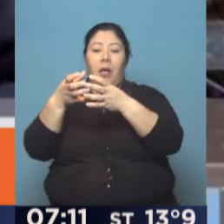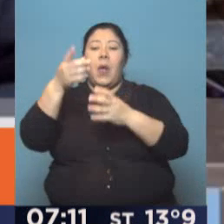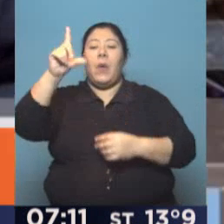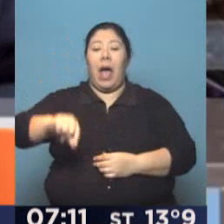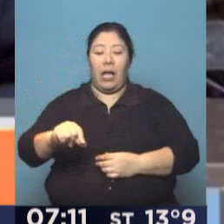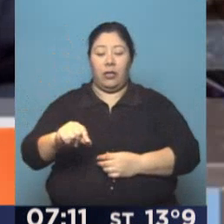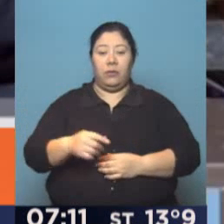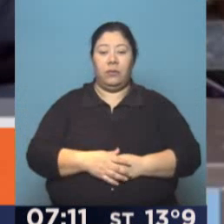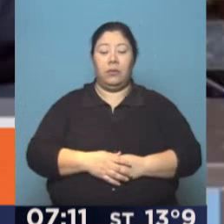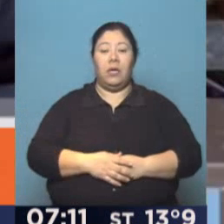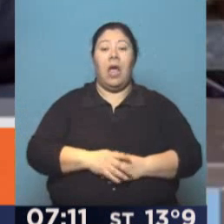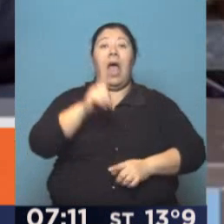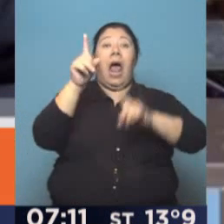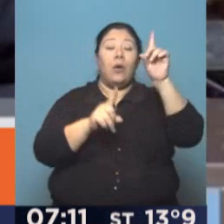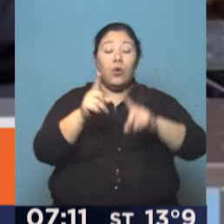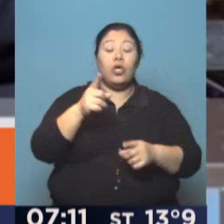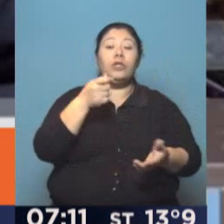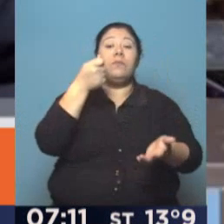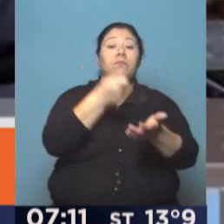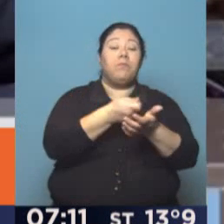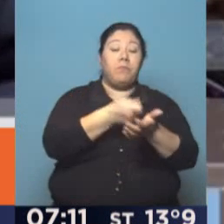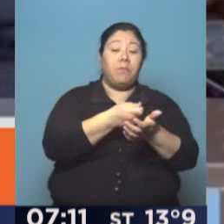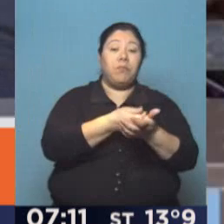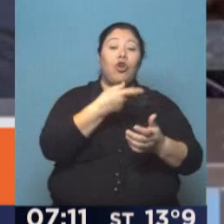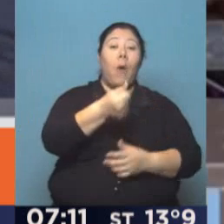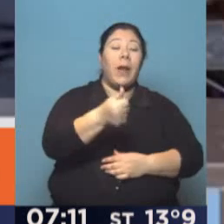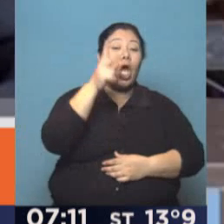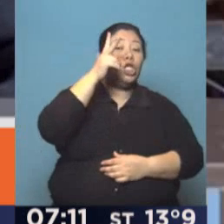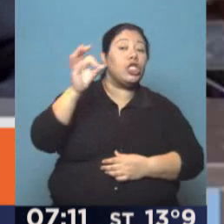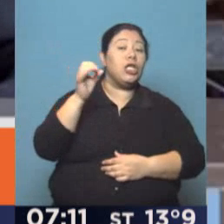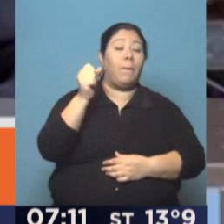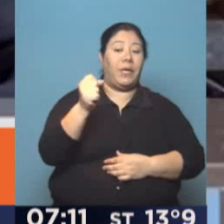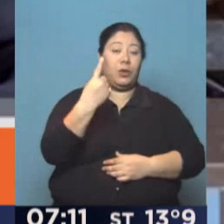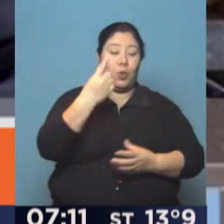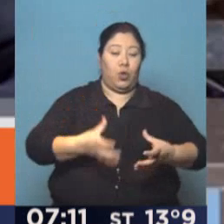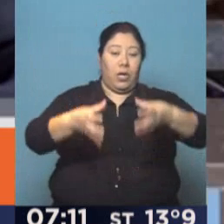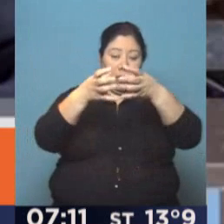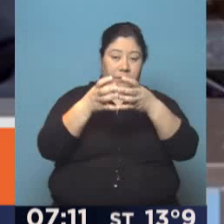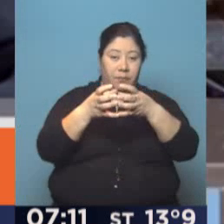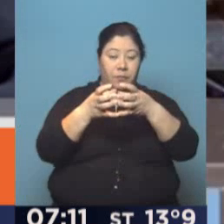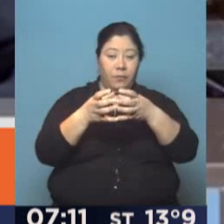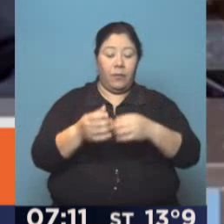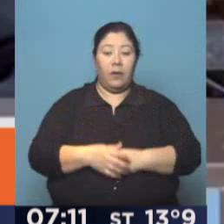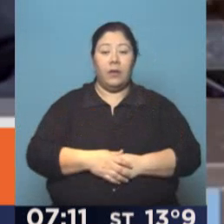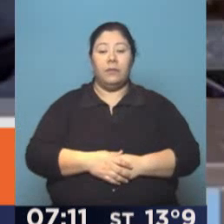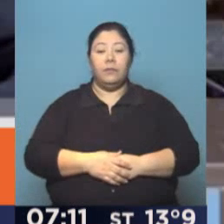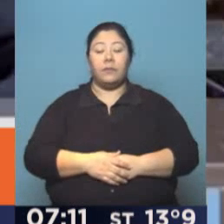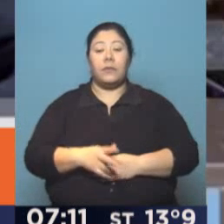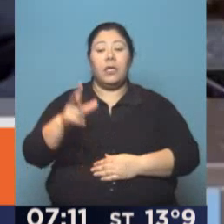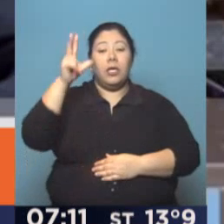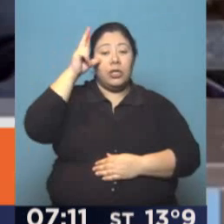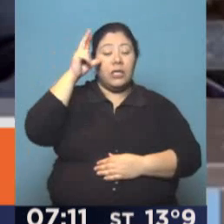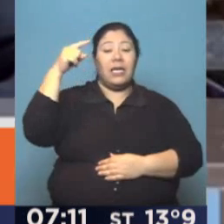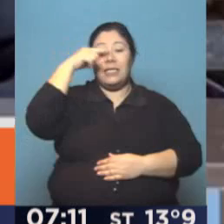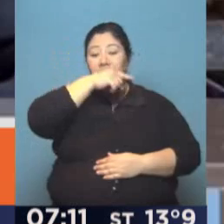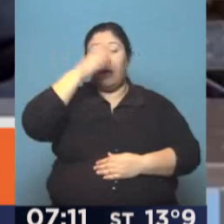800 pesos por esa garrafa, por ese mes, en un país donde, con la propuesta que nosotros hicimos, el 87% de